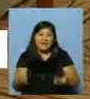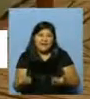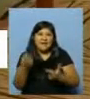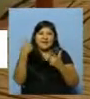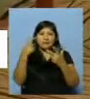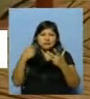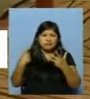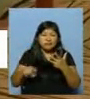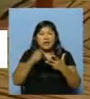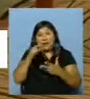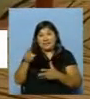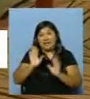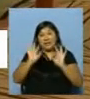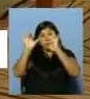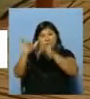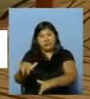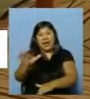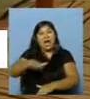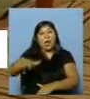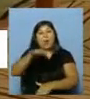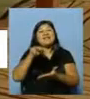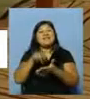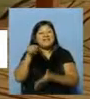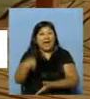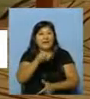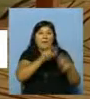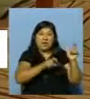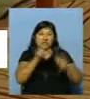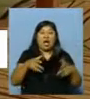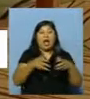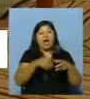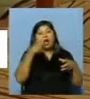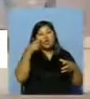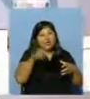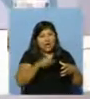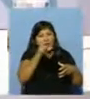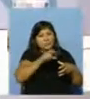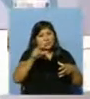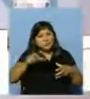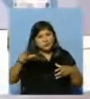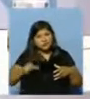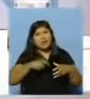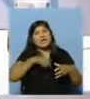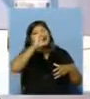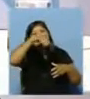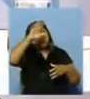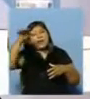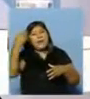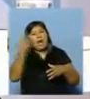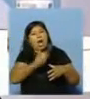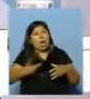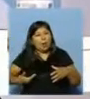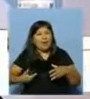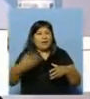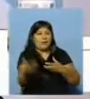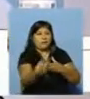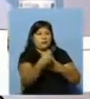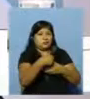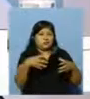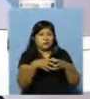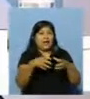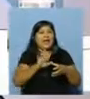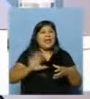previstos. Salta será la próxima sede de la reunión del Consejo Regional que convocará a los gobernadores de los bloques NOA y